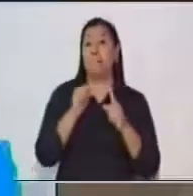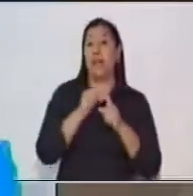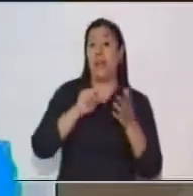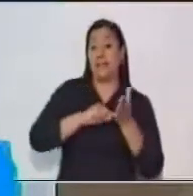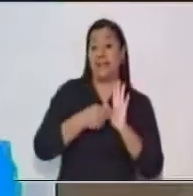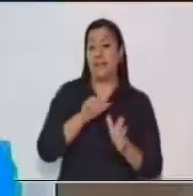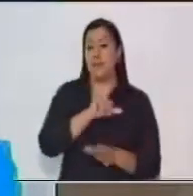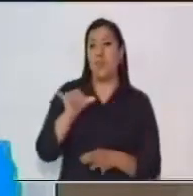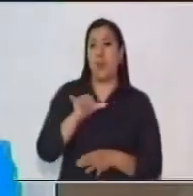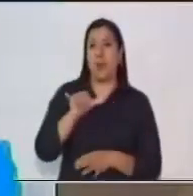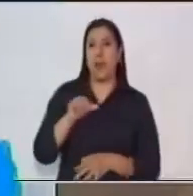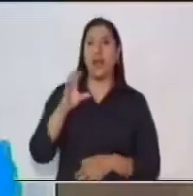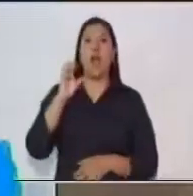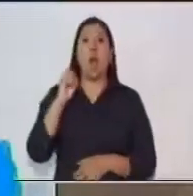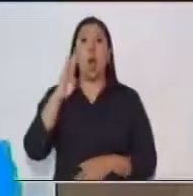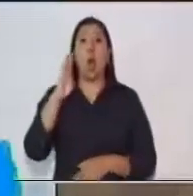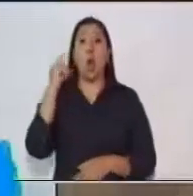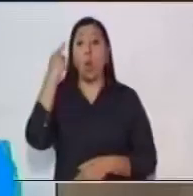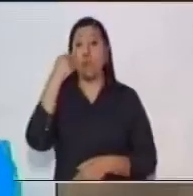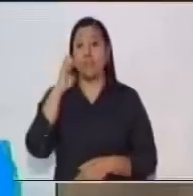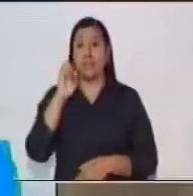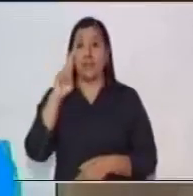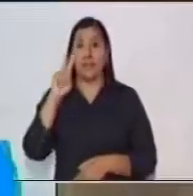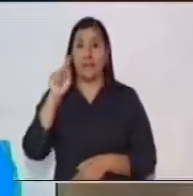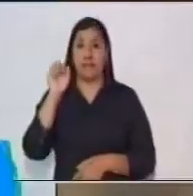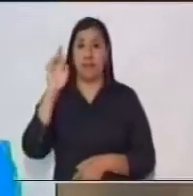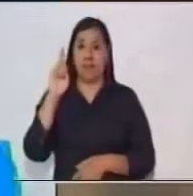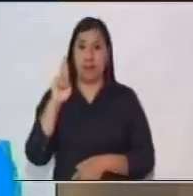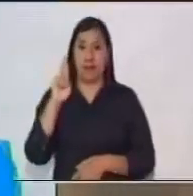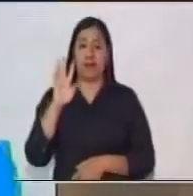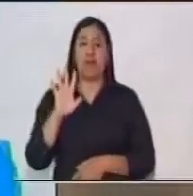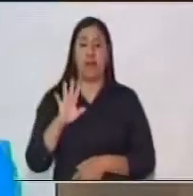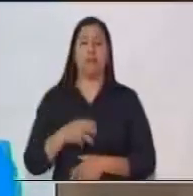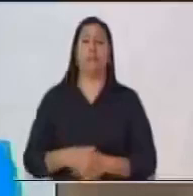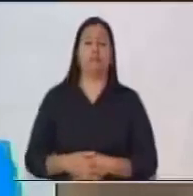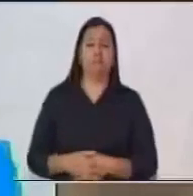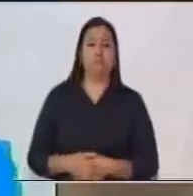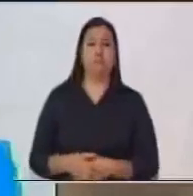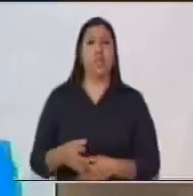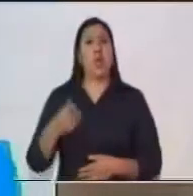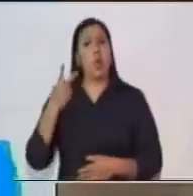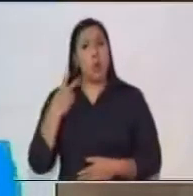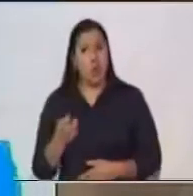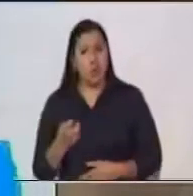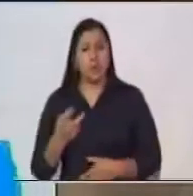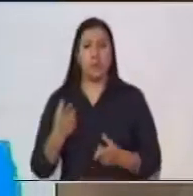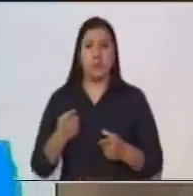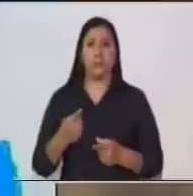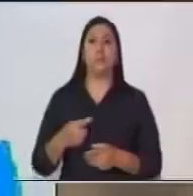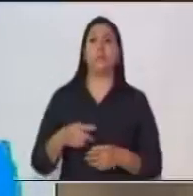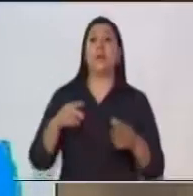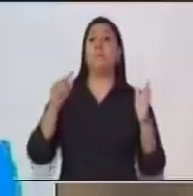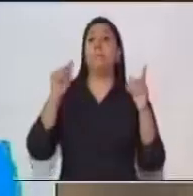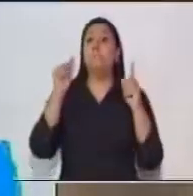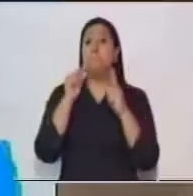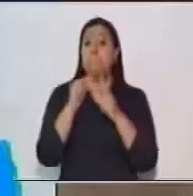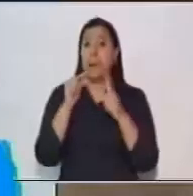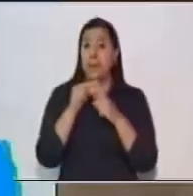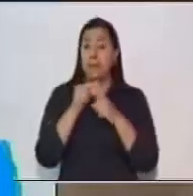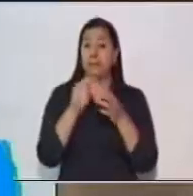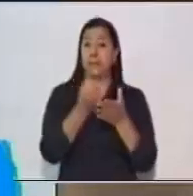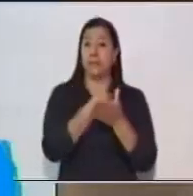los sinónimos. ¿Qué quiere decir? Les vuelvo a repetir nuevamente. El sinónimo son las palabras que se